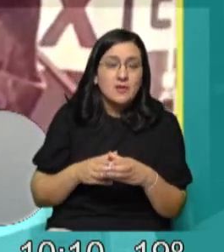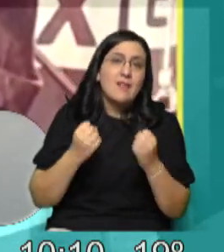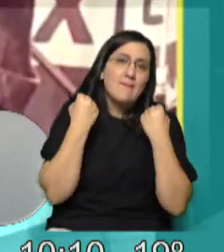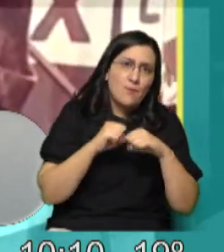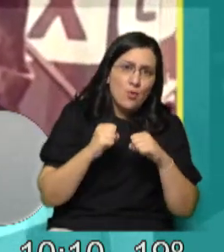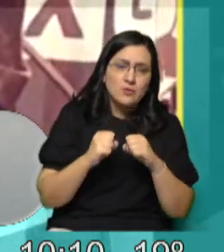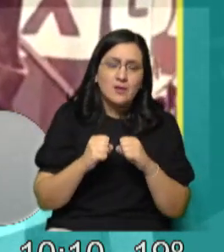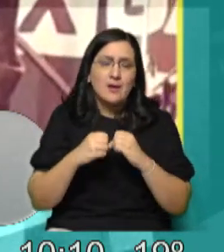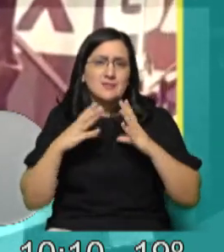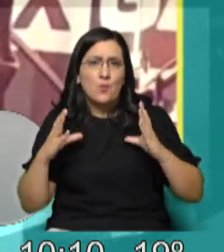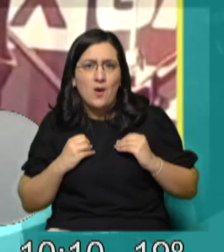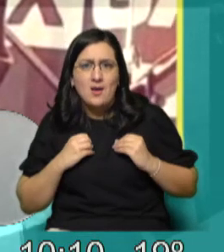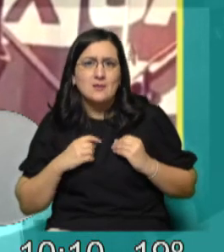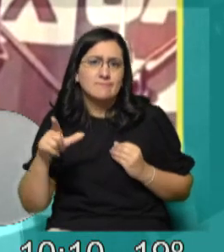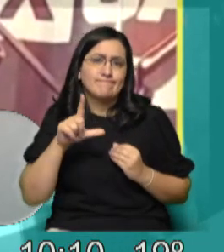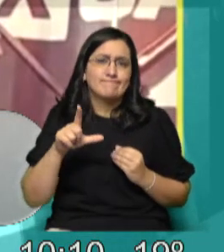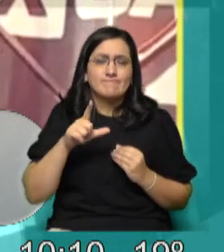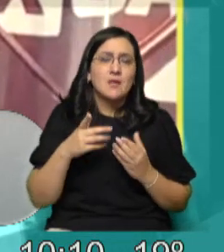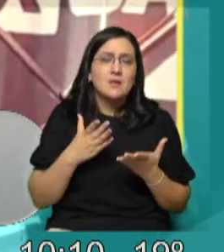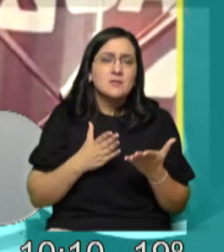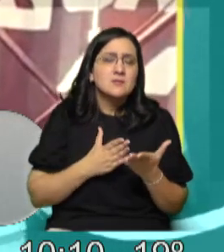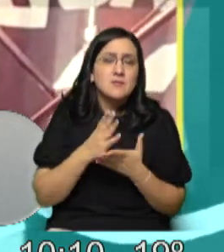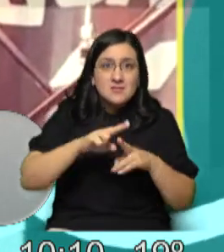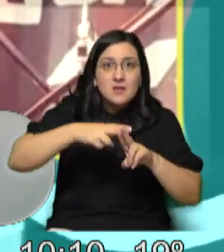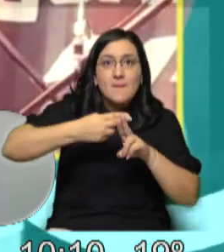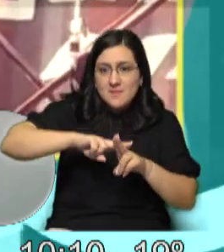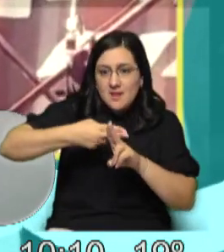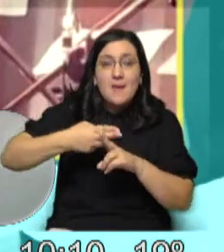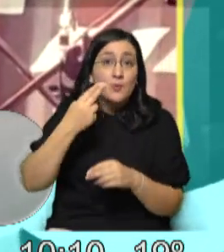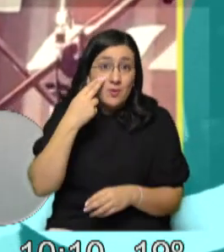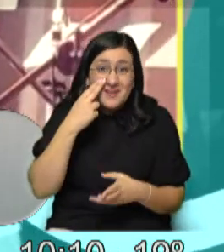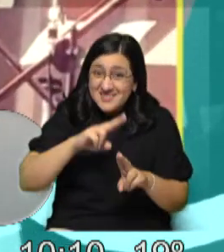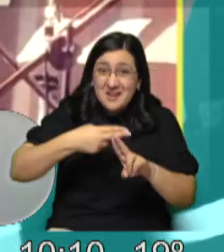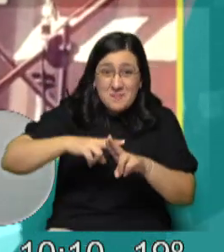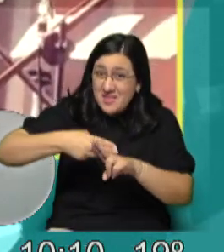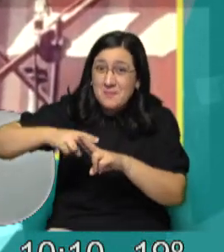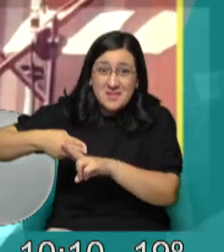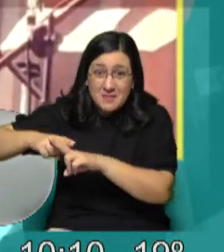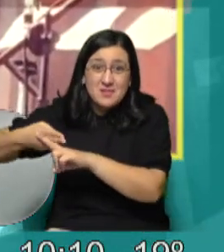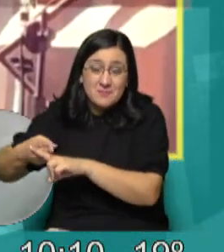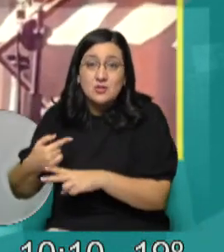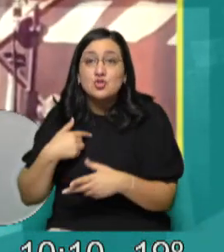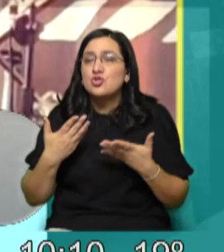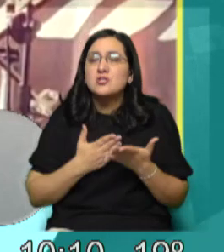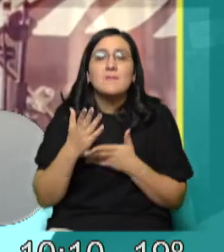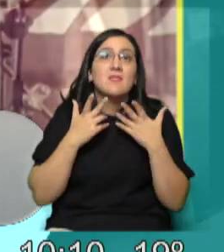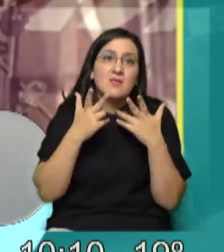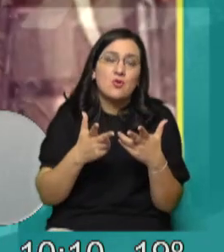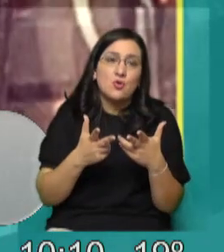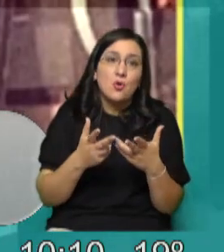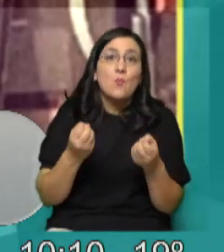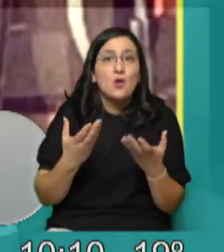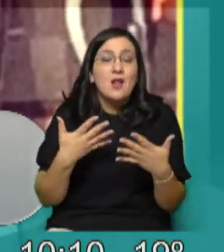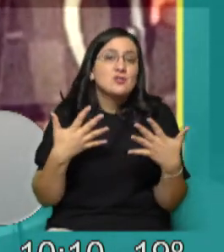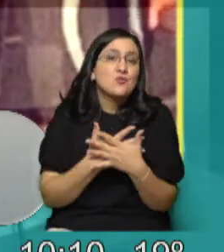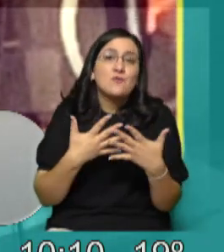vamos viendo es que en todos los lugares se van repitiendo, hay problemáticas que se repiten, ¿viste? Entonces yo siempre digo, claro, lo que pasa es que el